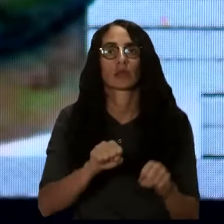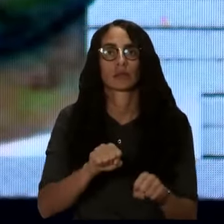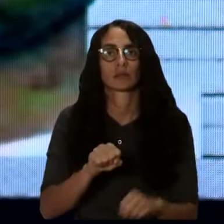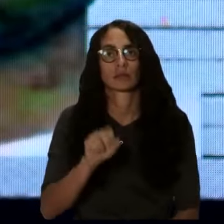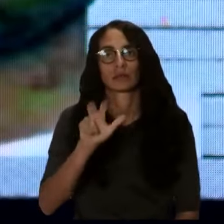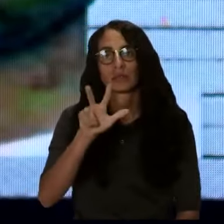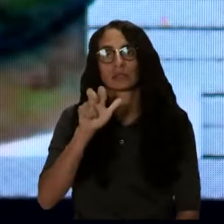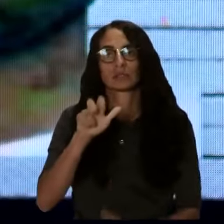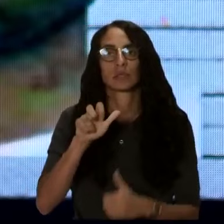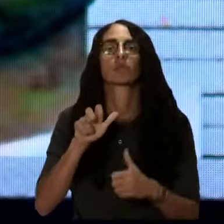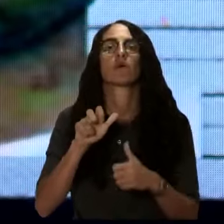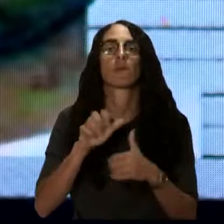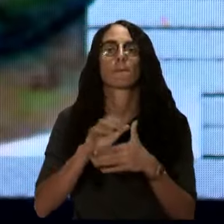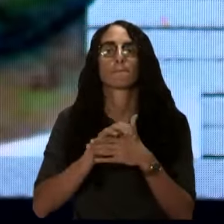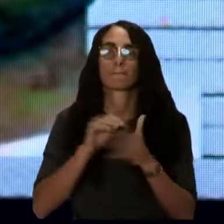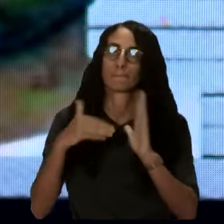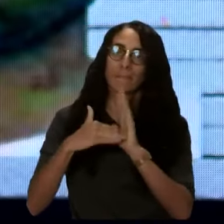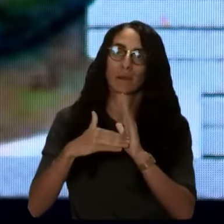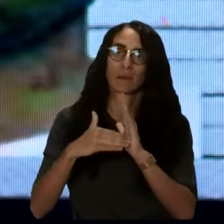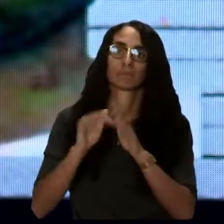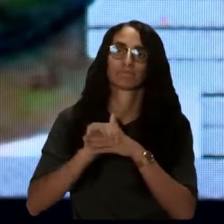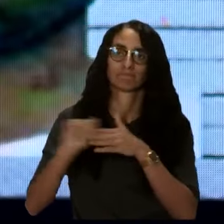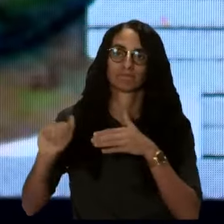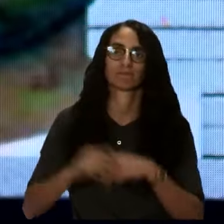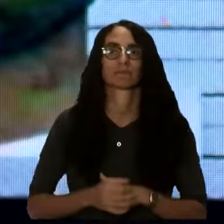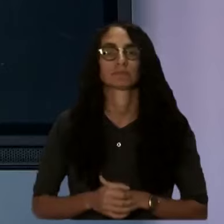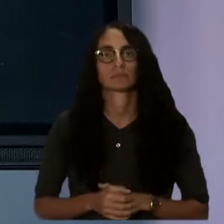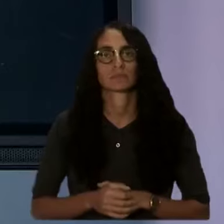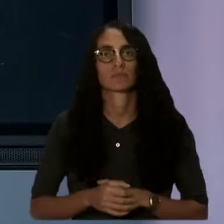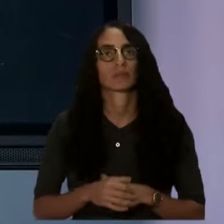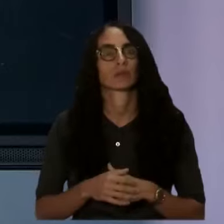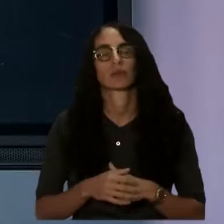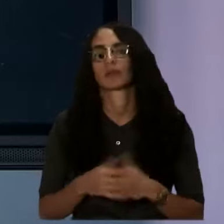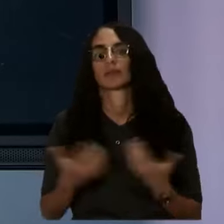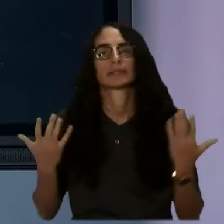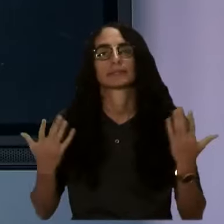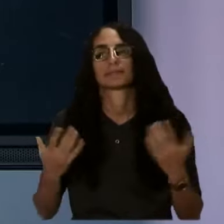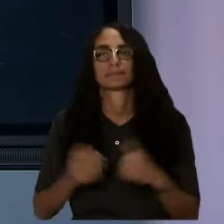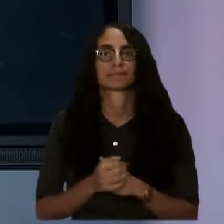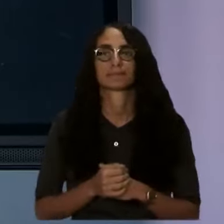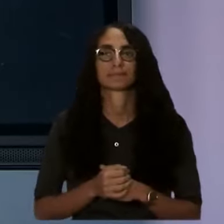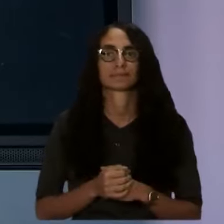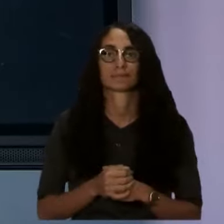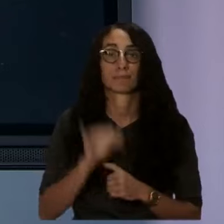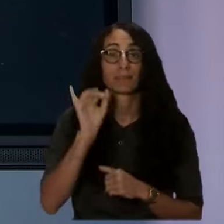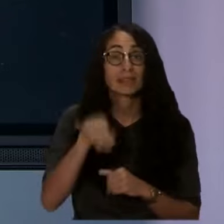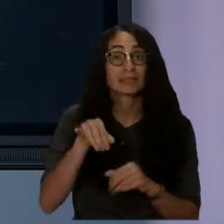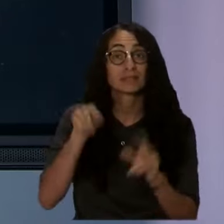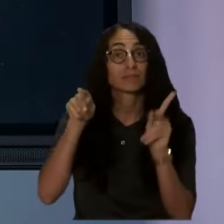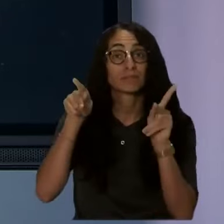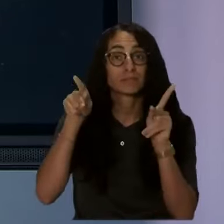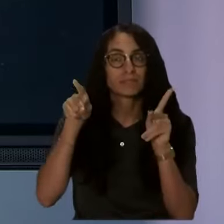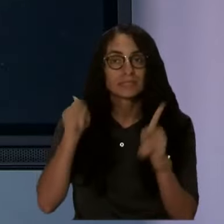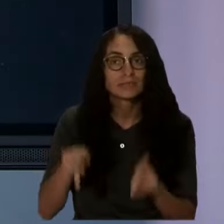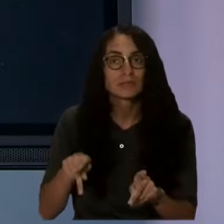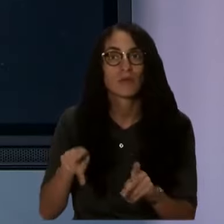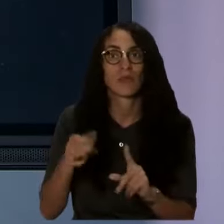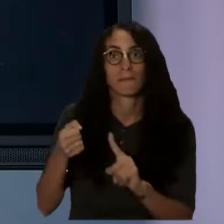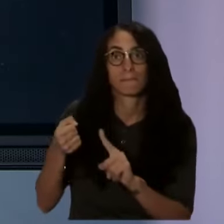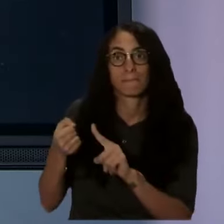de 300,000 hay Teniente O sea que este individuo tras que